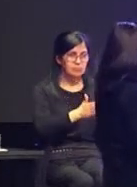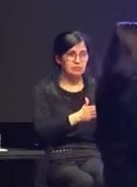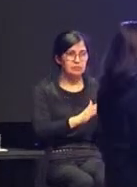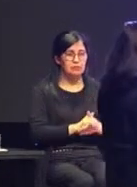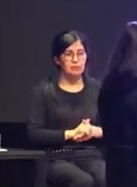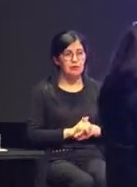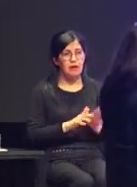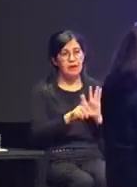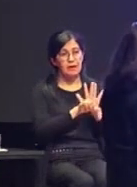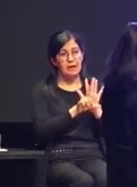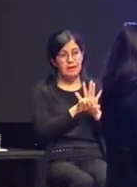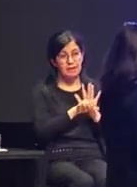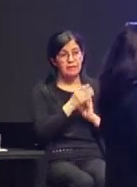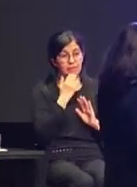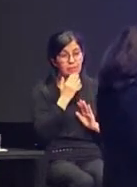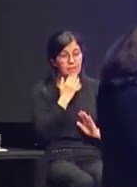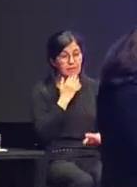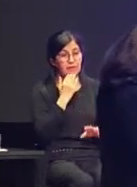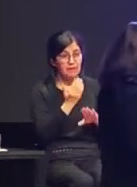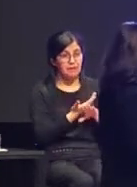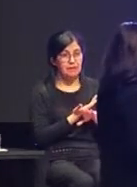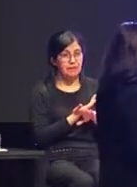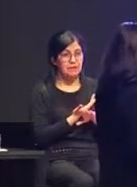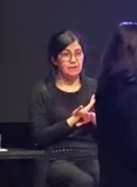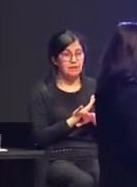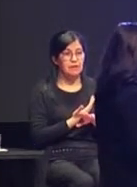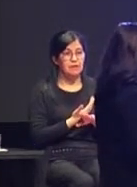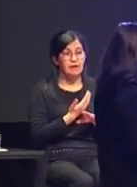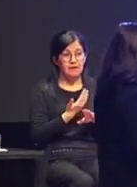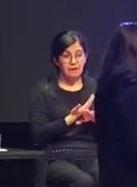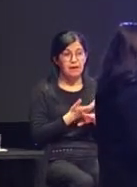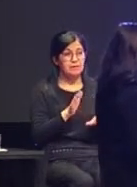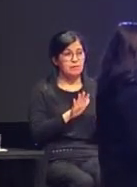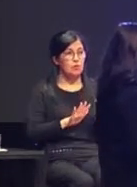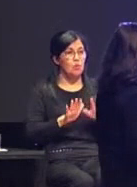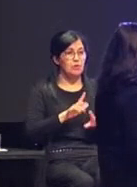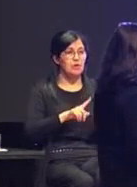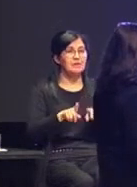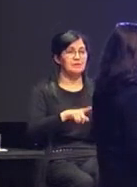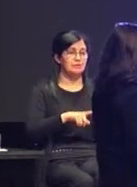La legislación nos basa. Tenemos que hacer gestión del cuidado